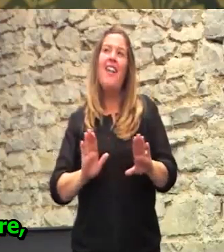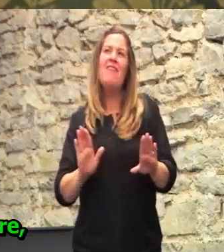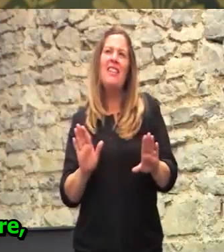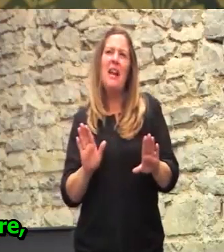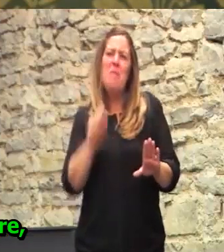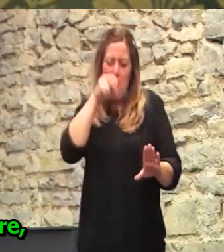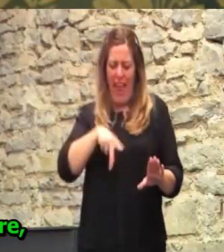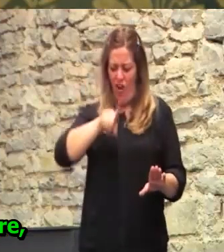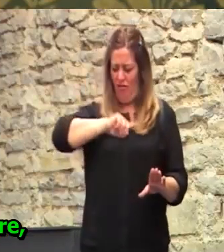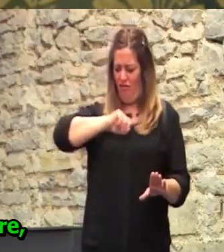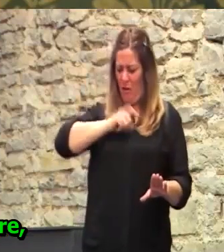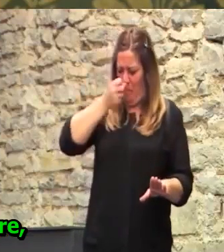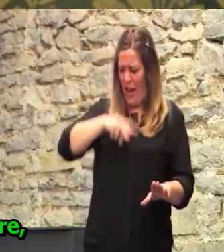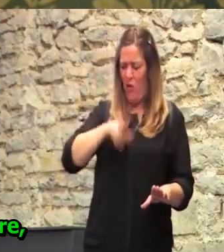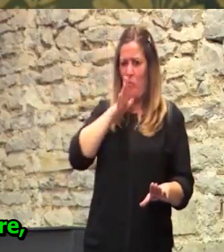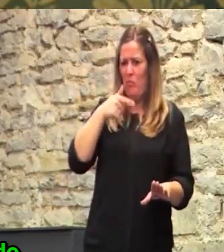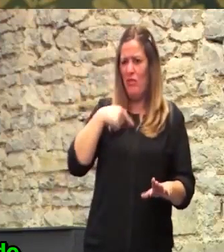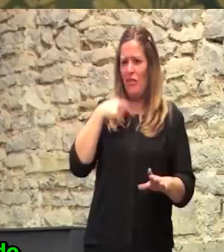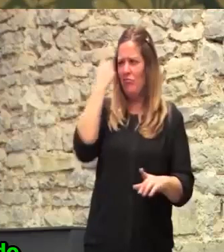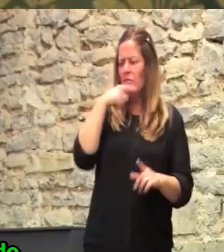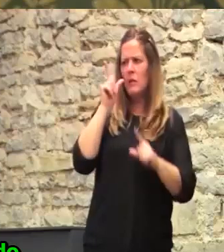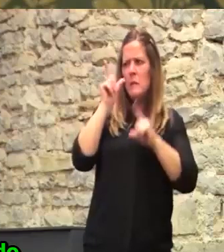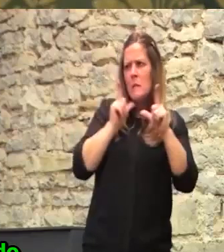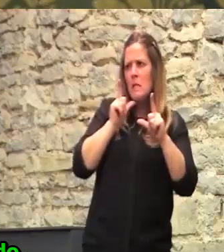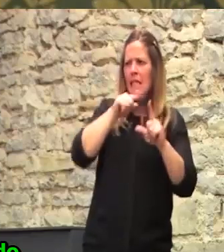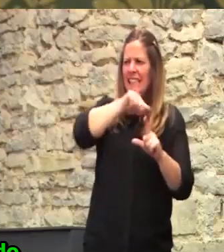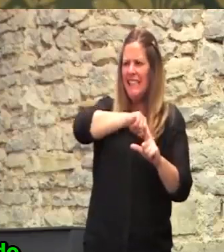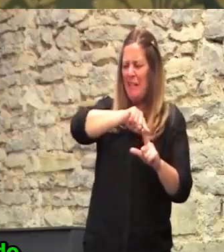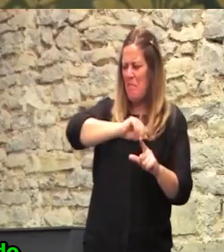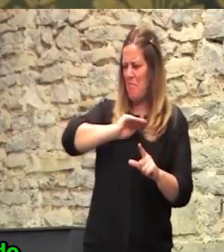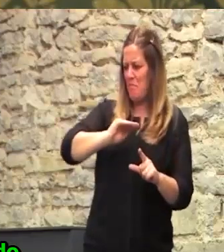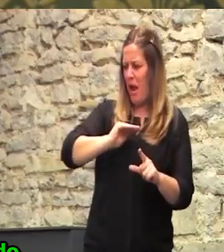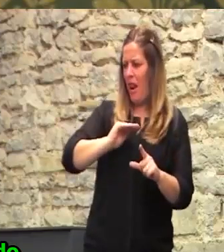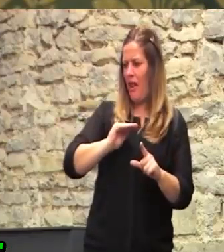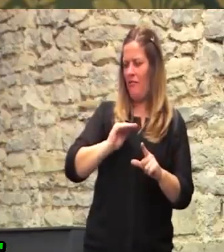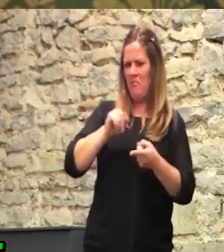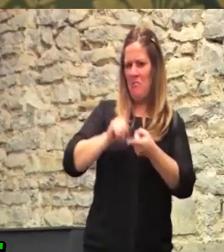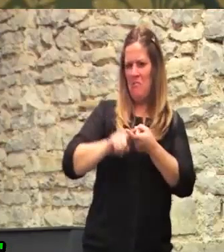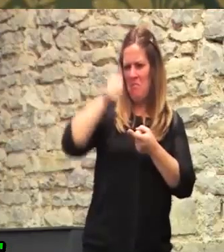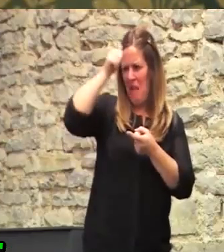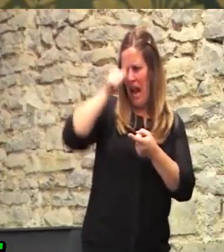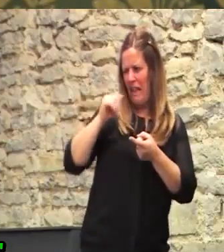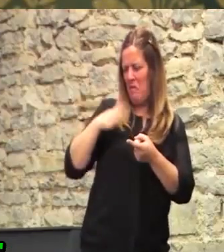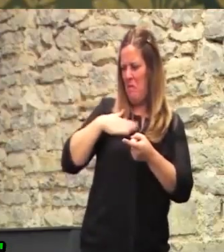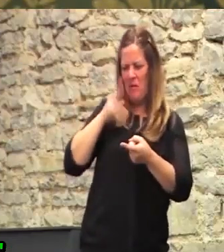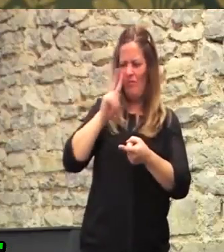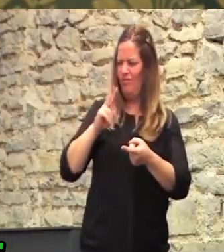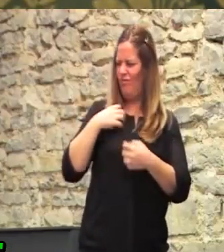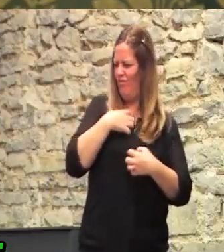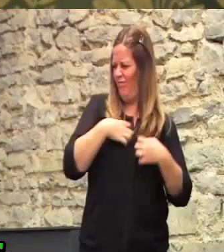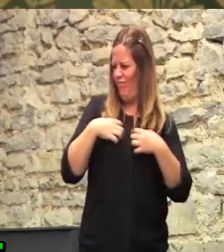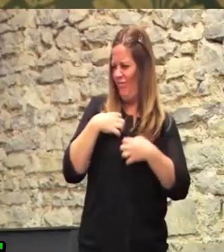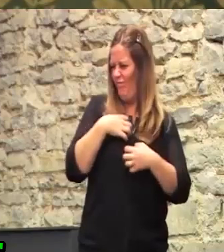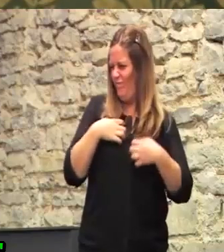siempre el malestar que voy a tener el resentimiento que voy a ir acumulando realmente voy a estar